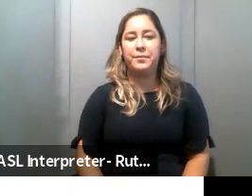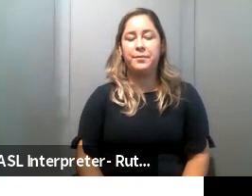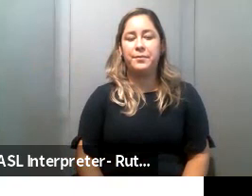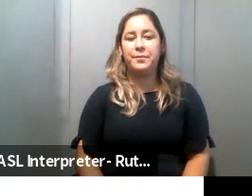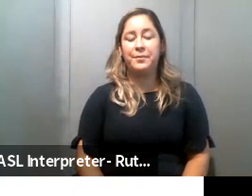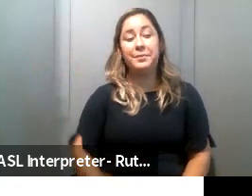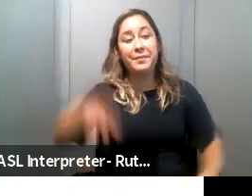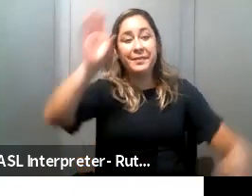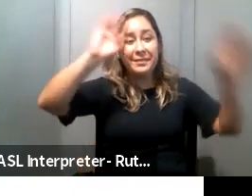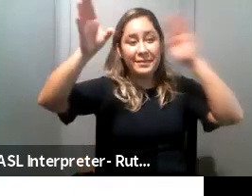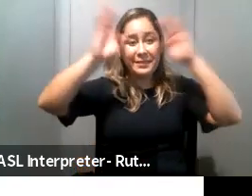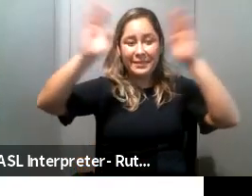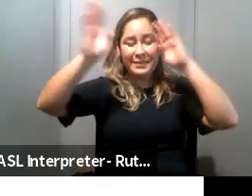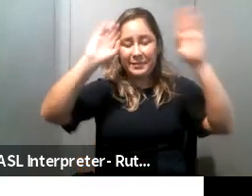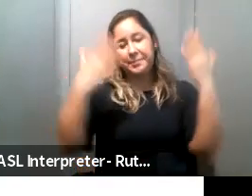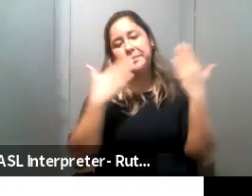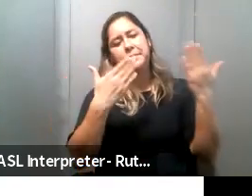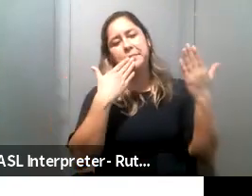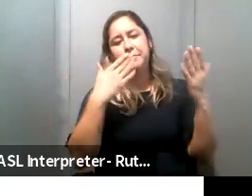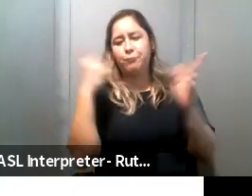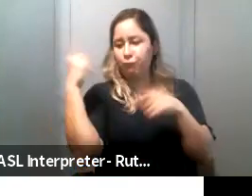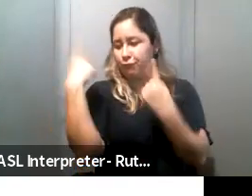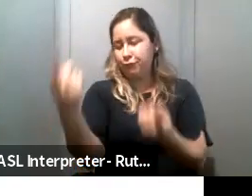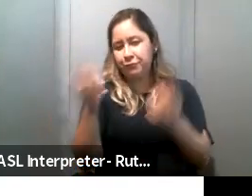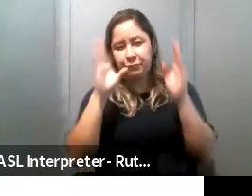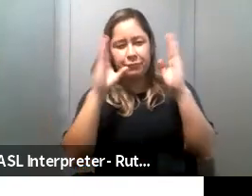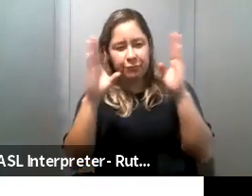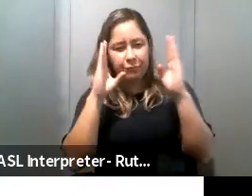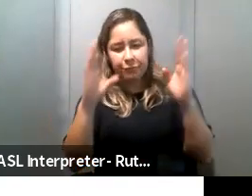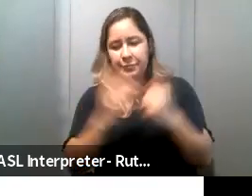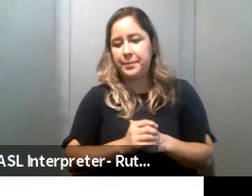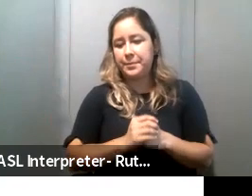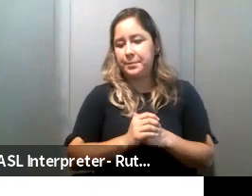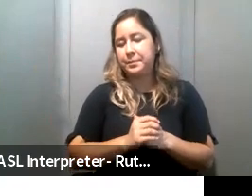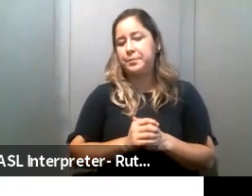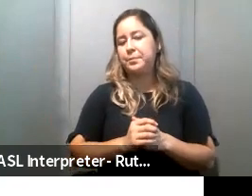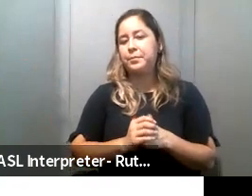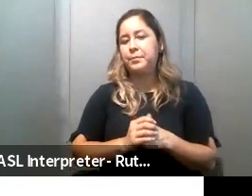Hola, gracias por su atención. Pues vamos a darle